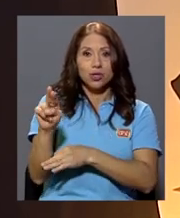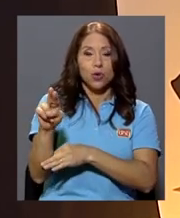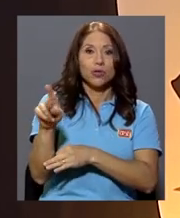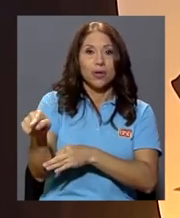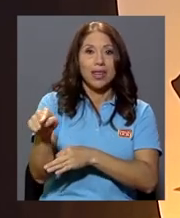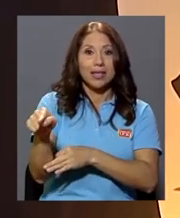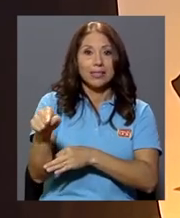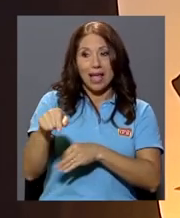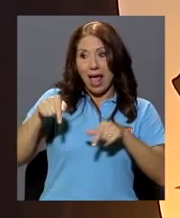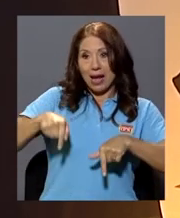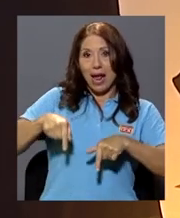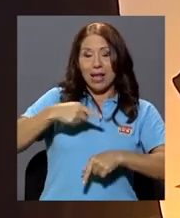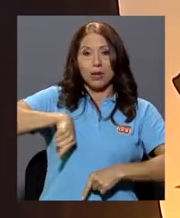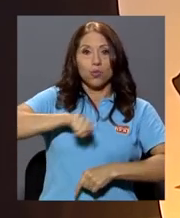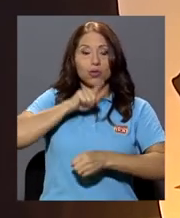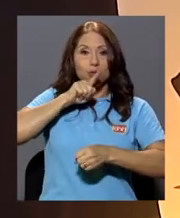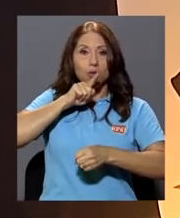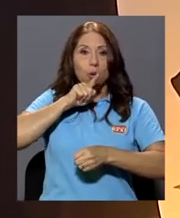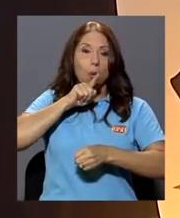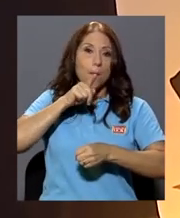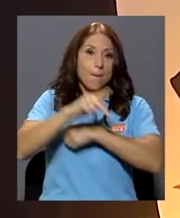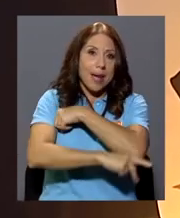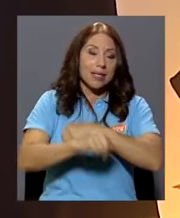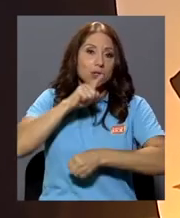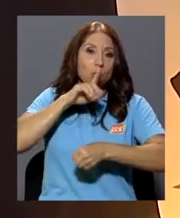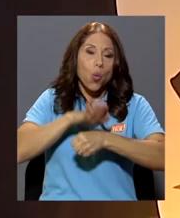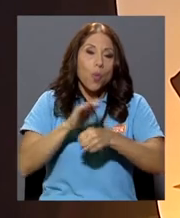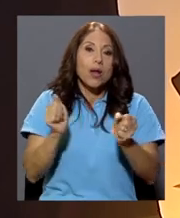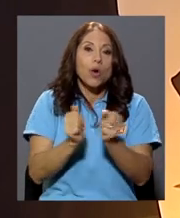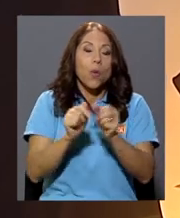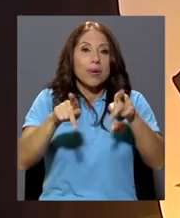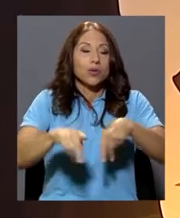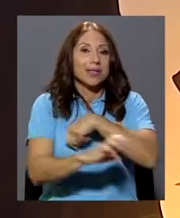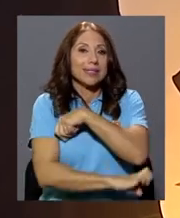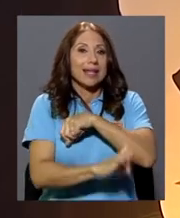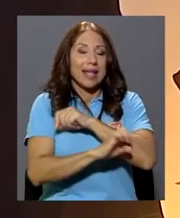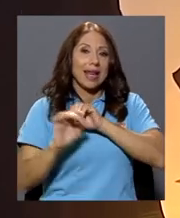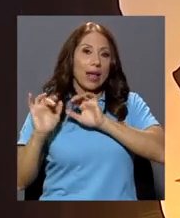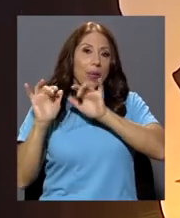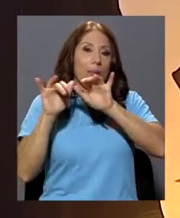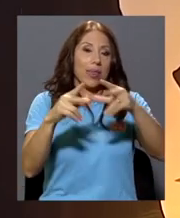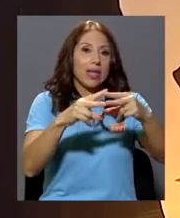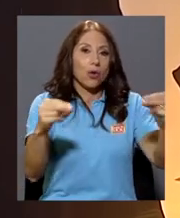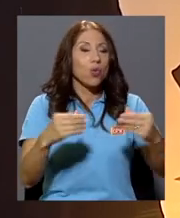tarea potentísima a partir de la migración nicaragüense. Un gusto compartir con